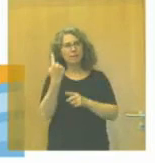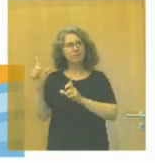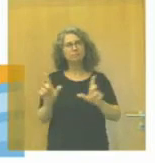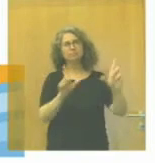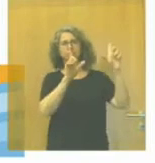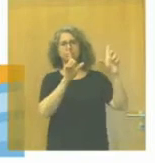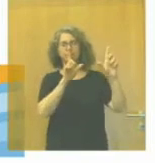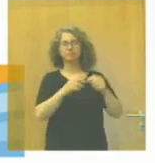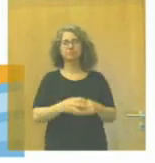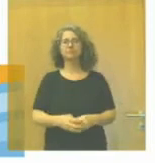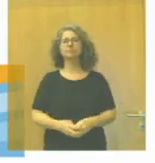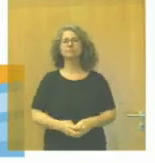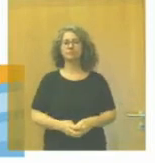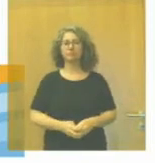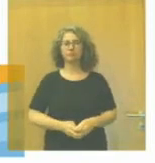primera.